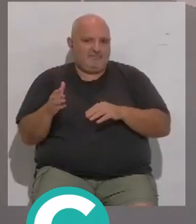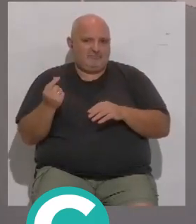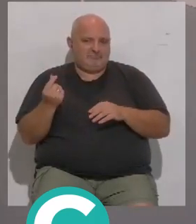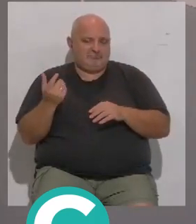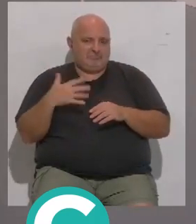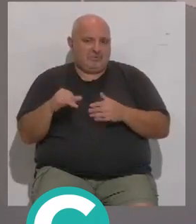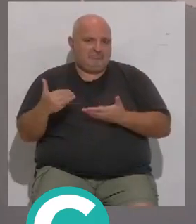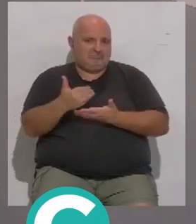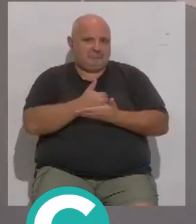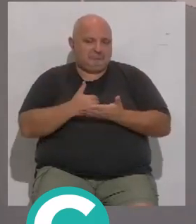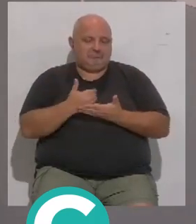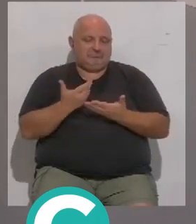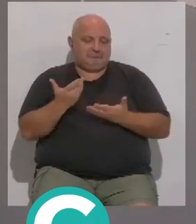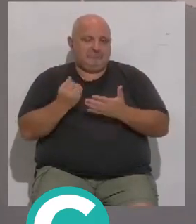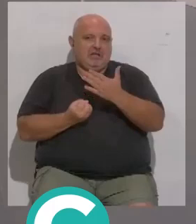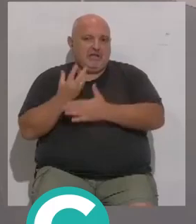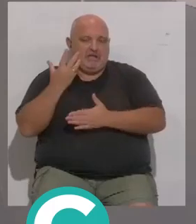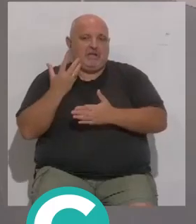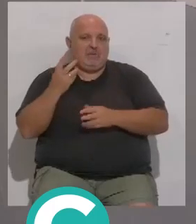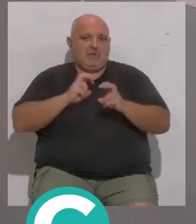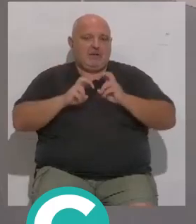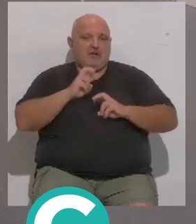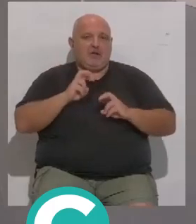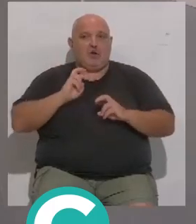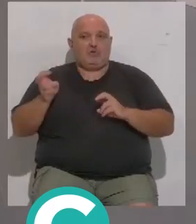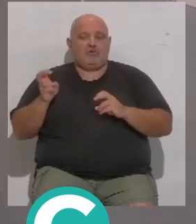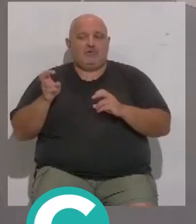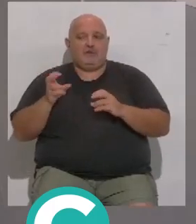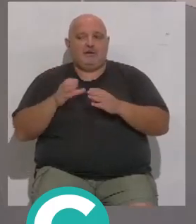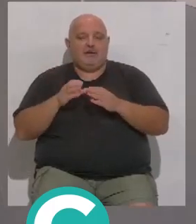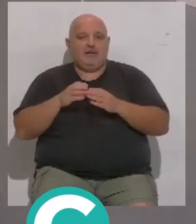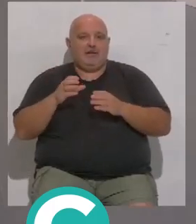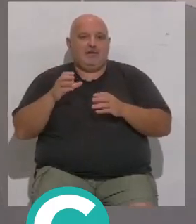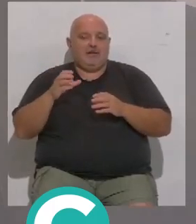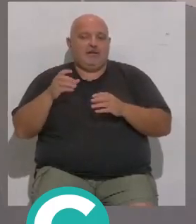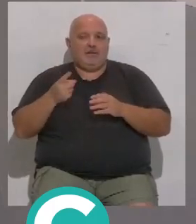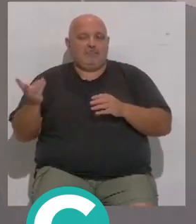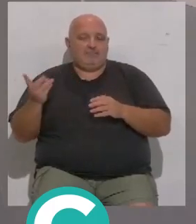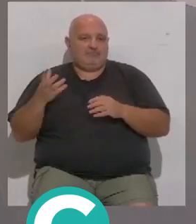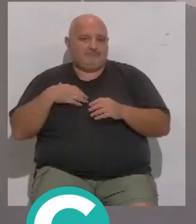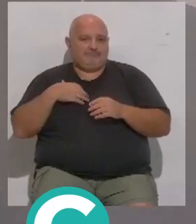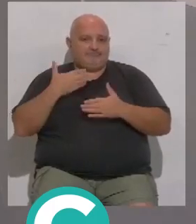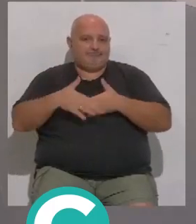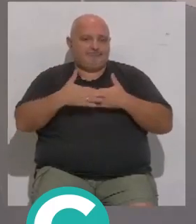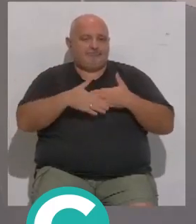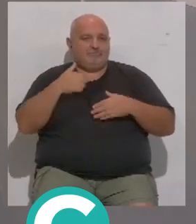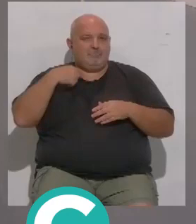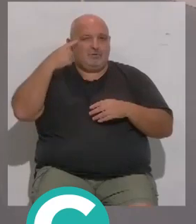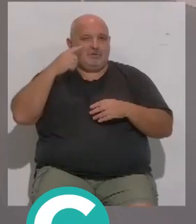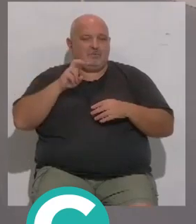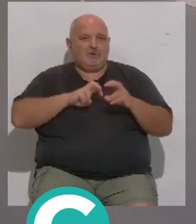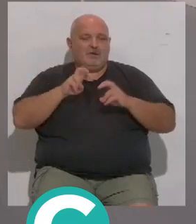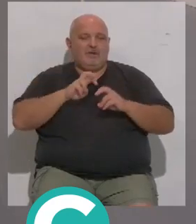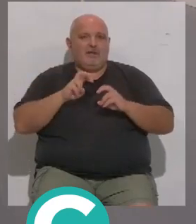dinero, pero también hay que respetar otros, como dicen siempre, el fair play financiero. Pero a mí de chico me decían, echa la